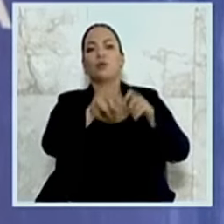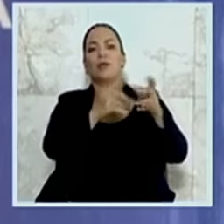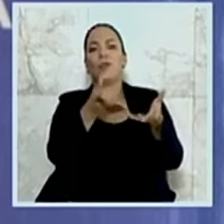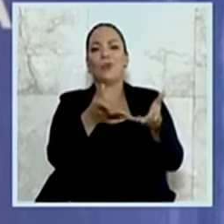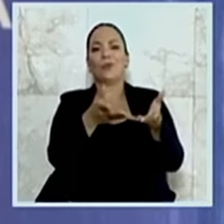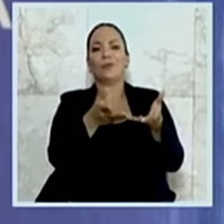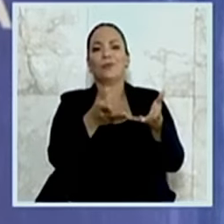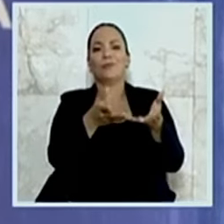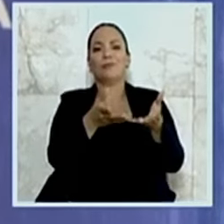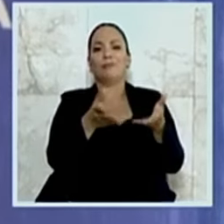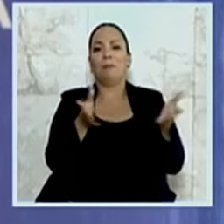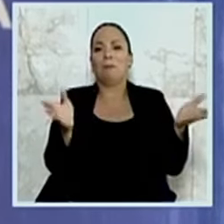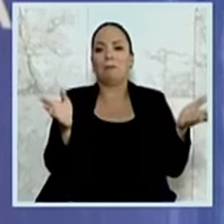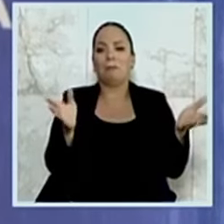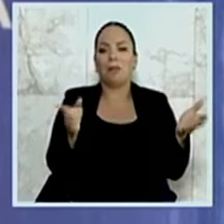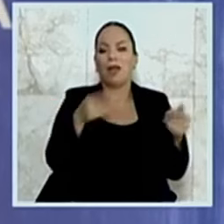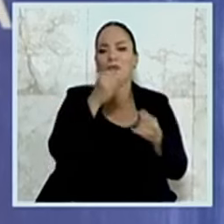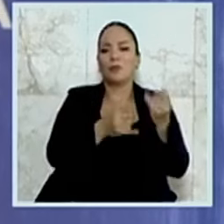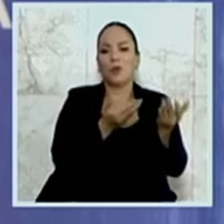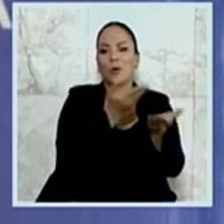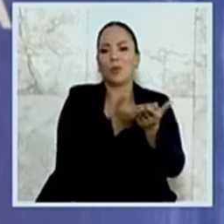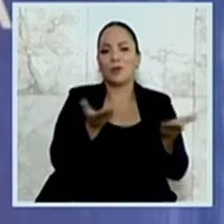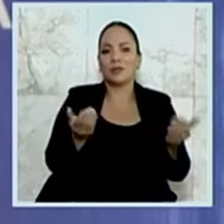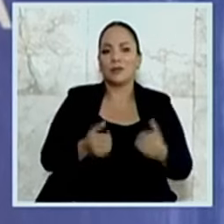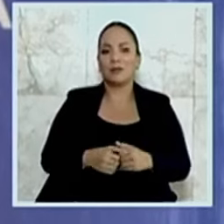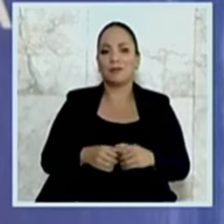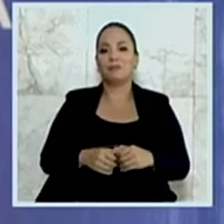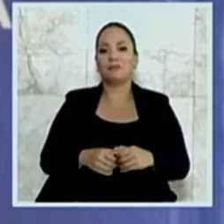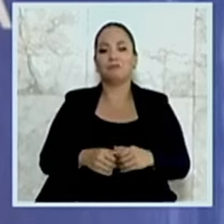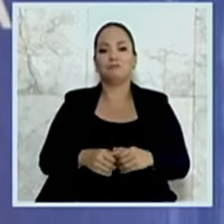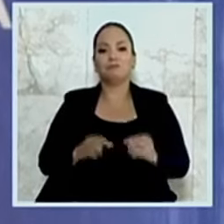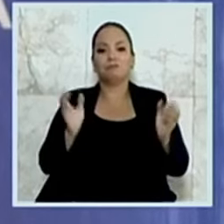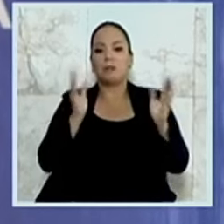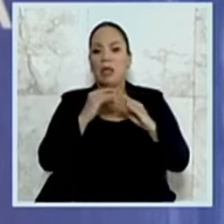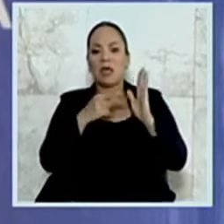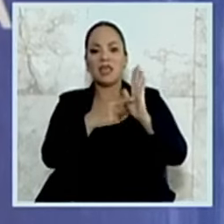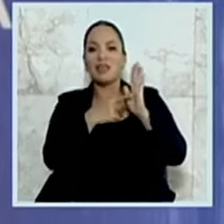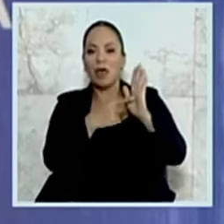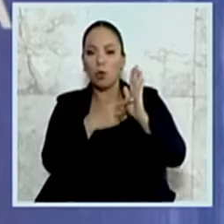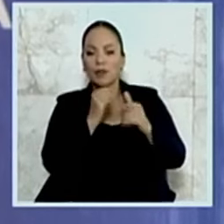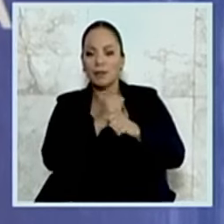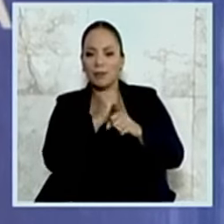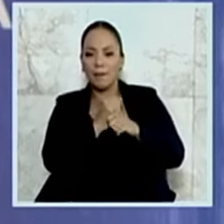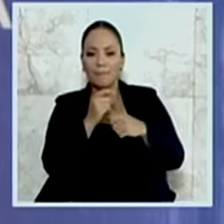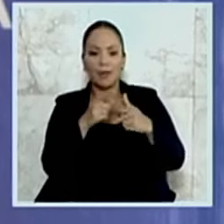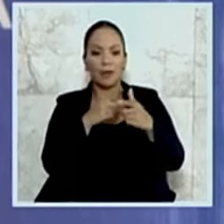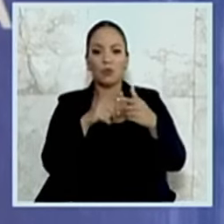nombrar a usted a una persona que vaya a un consejo consultivo.